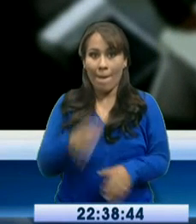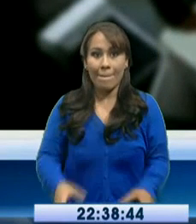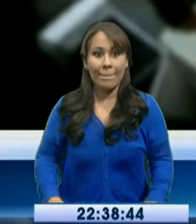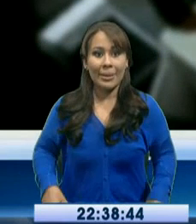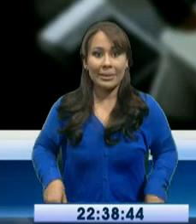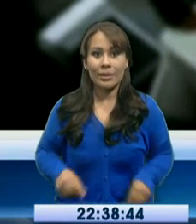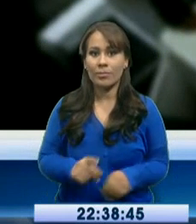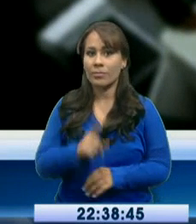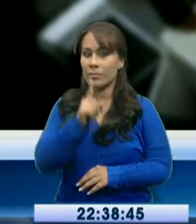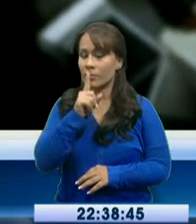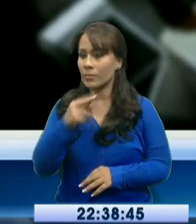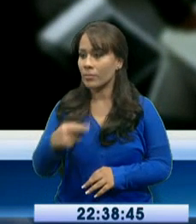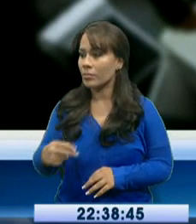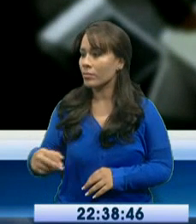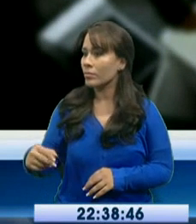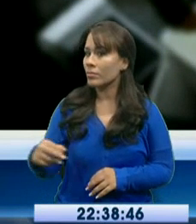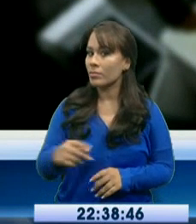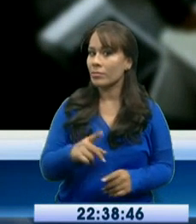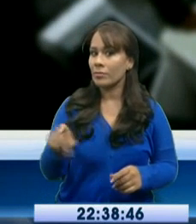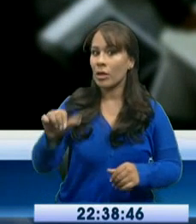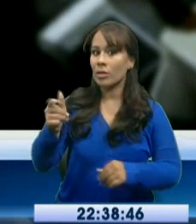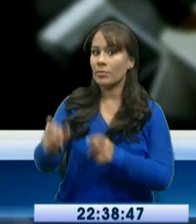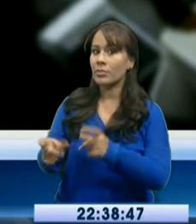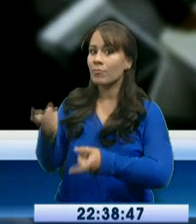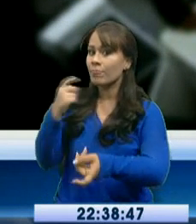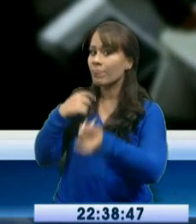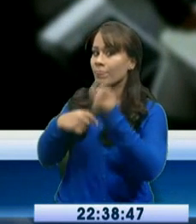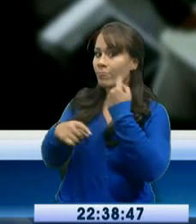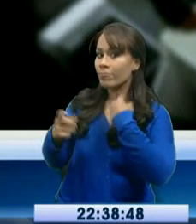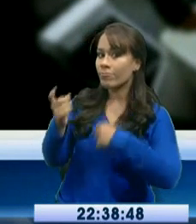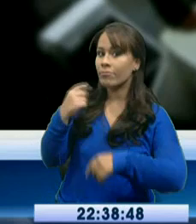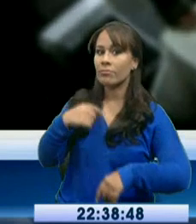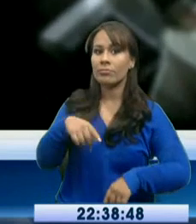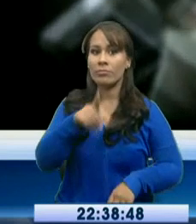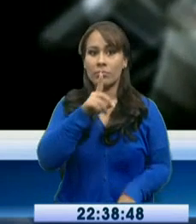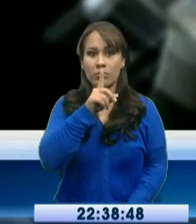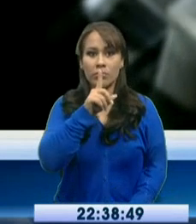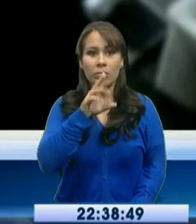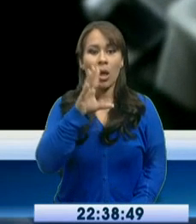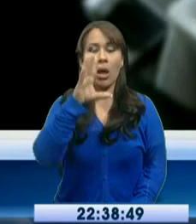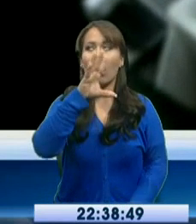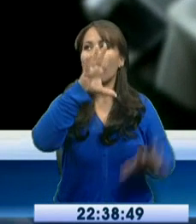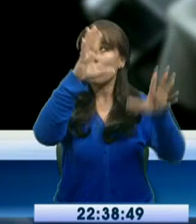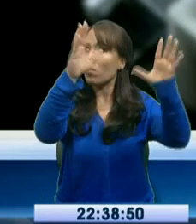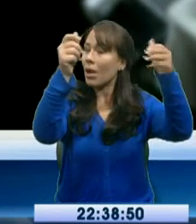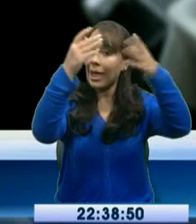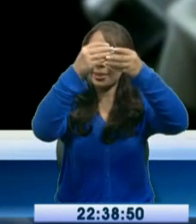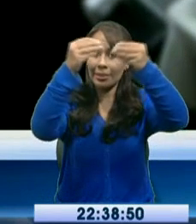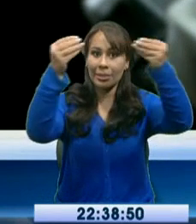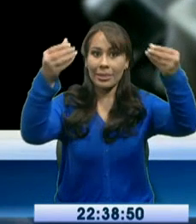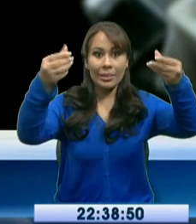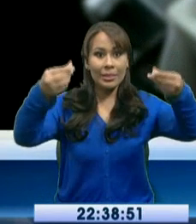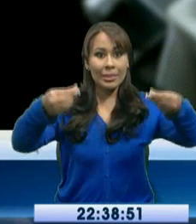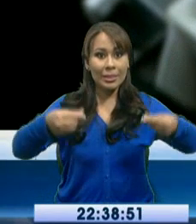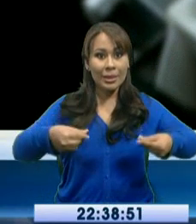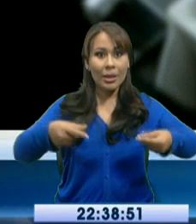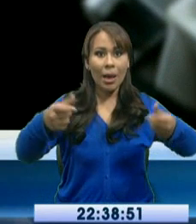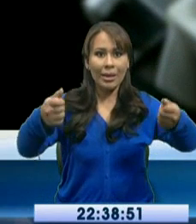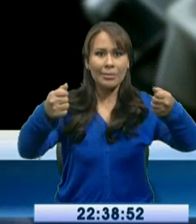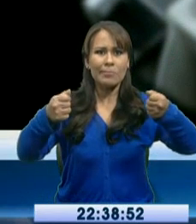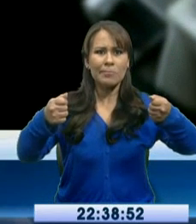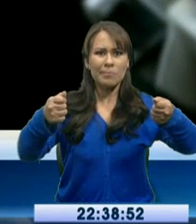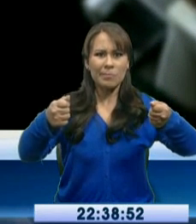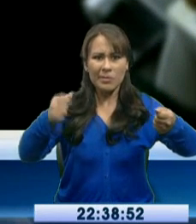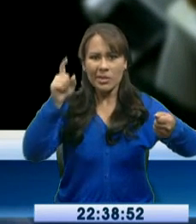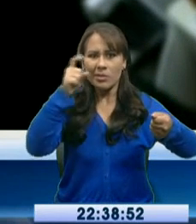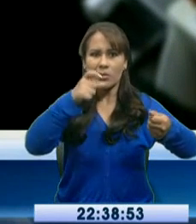lado mientras sus compinches distraen a los vendedores. En primera instancia baja del mostrador un televisor LED, pero no es posible sacarlo. Siguen